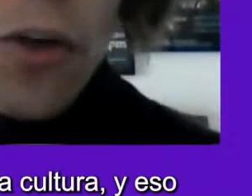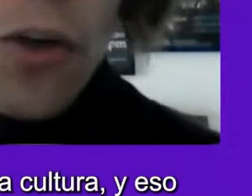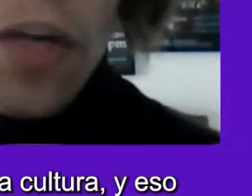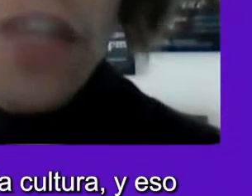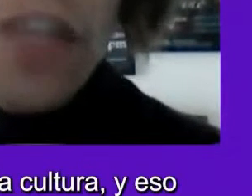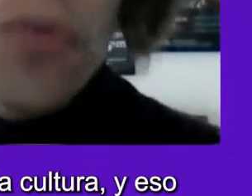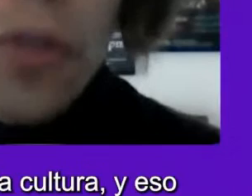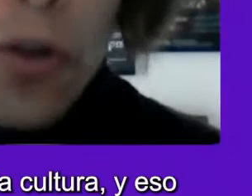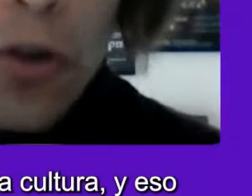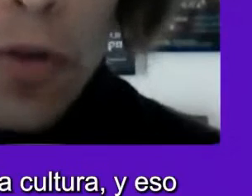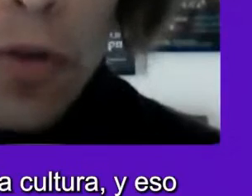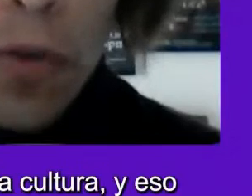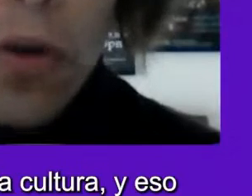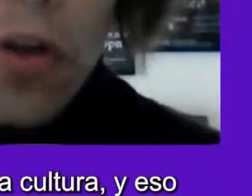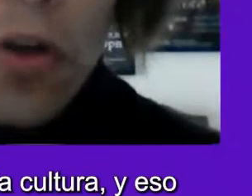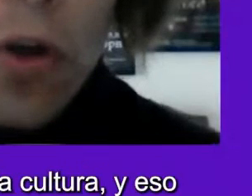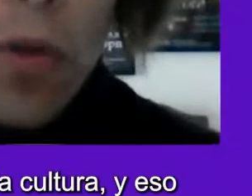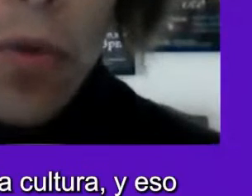lo que yo estudio